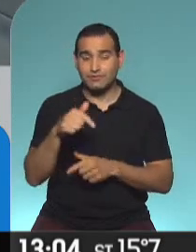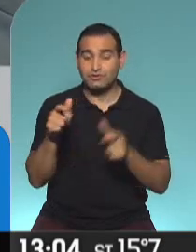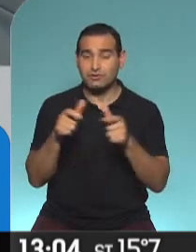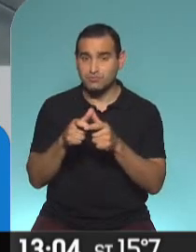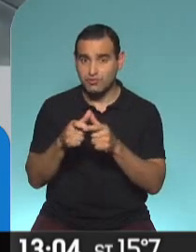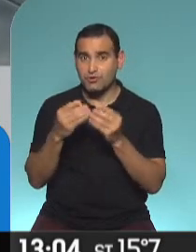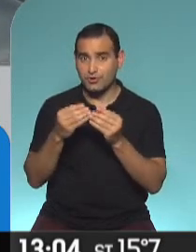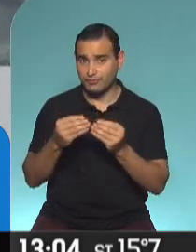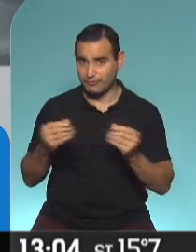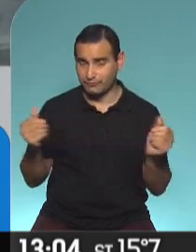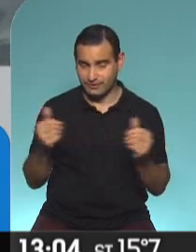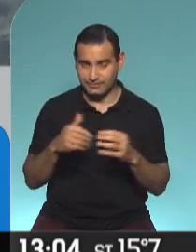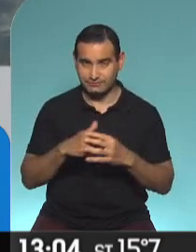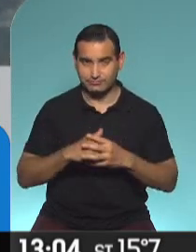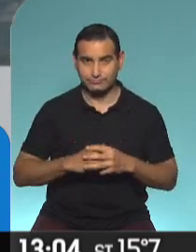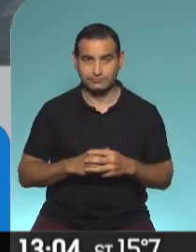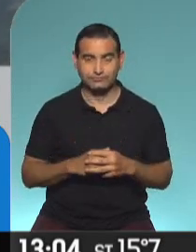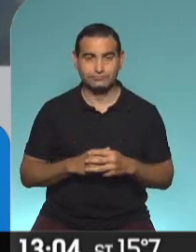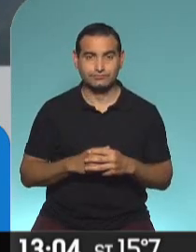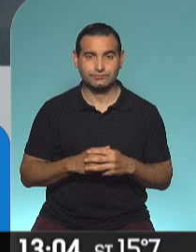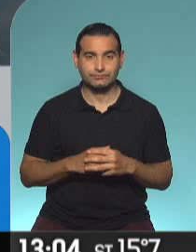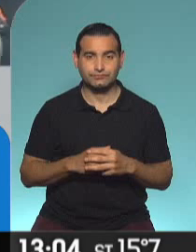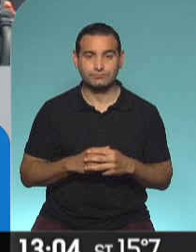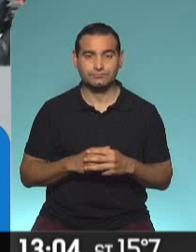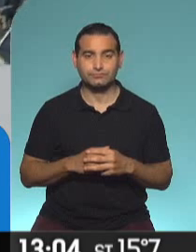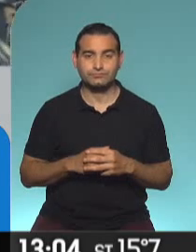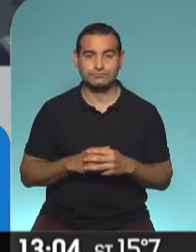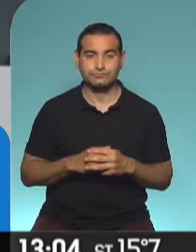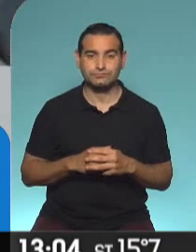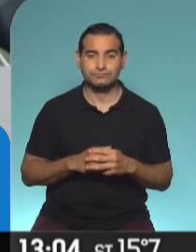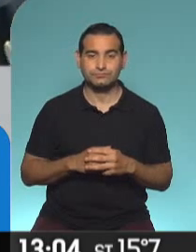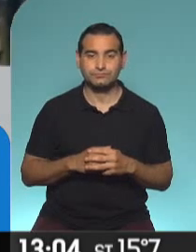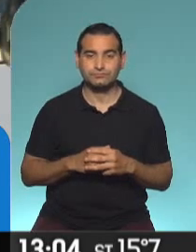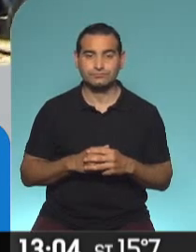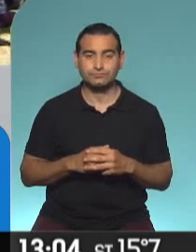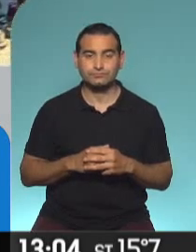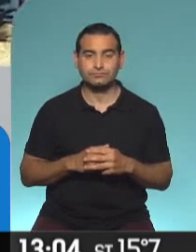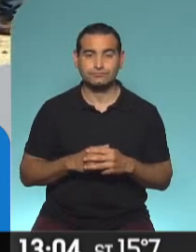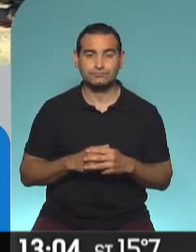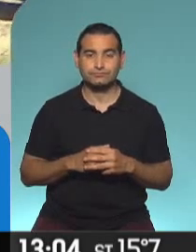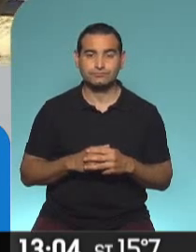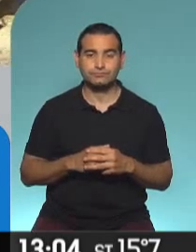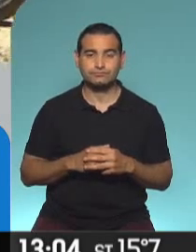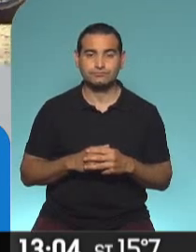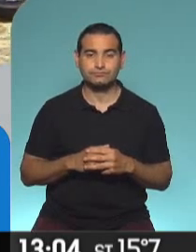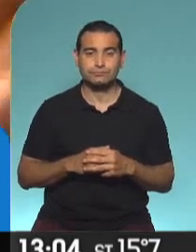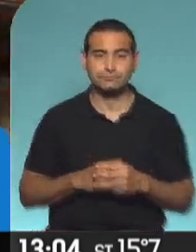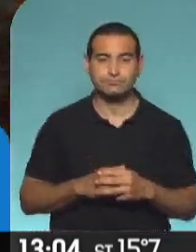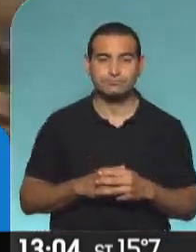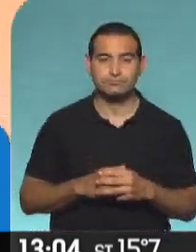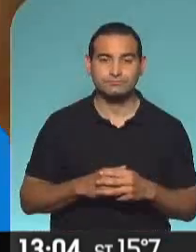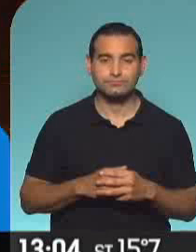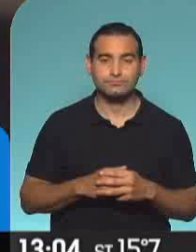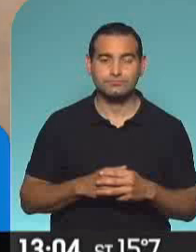reunión, podríamos decir, bastante álgida que tenían en las primeras horas cuando se reunían con parte de los choferes. Lo escuchamos.